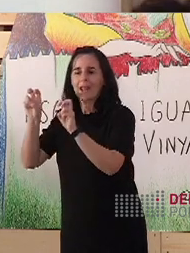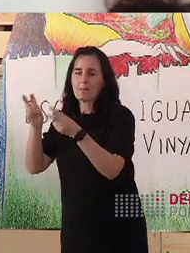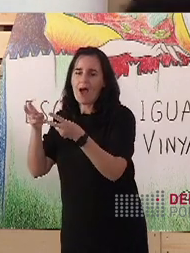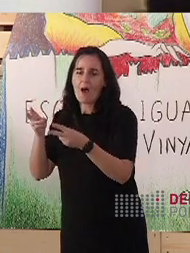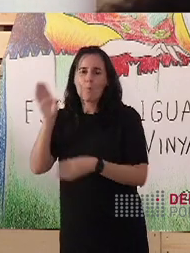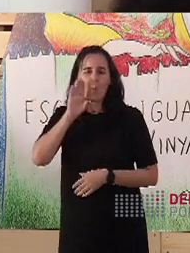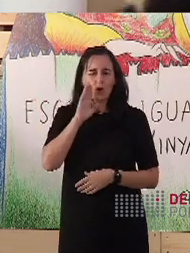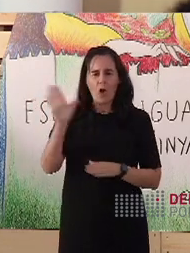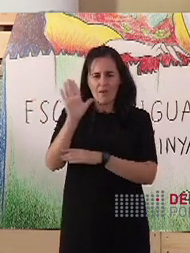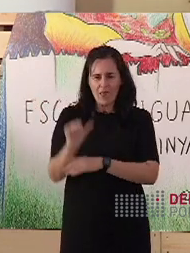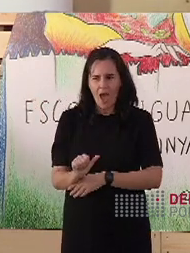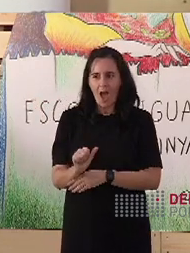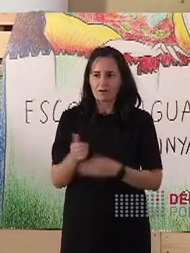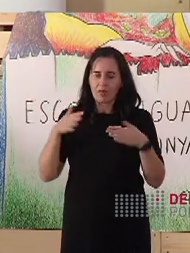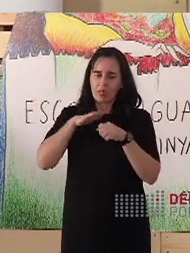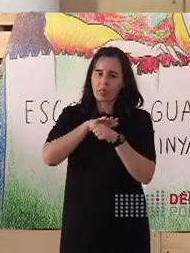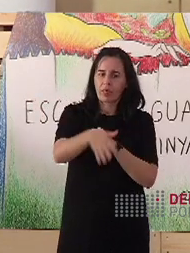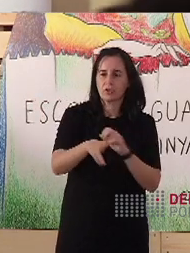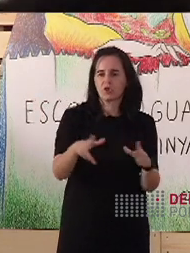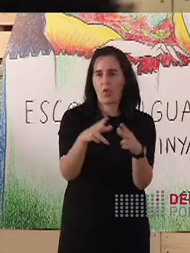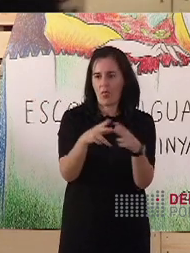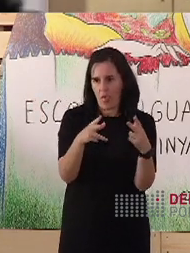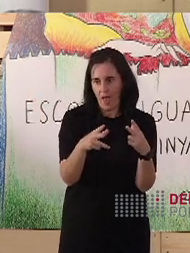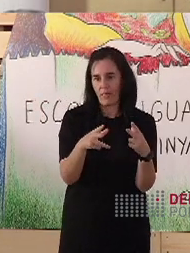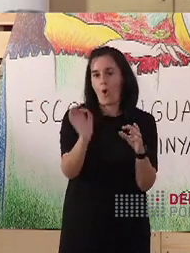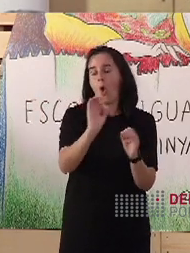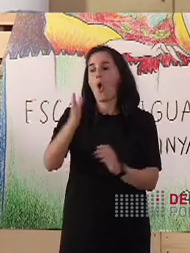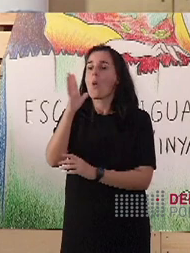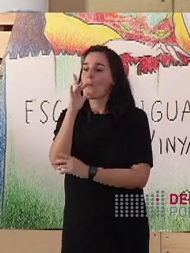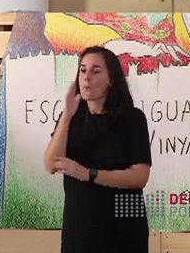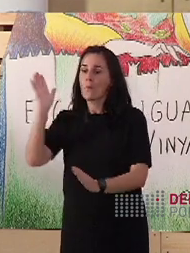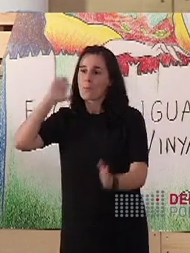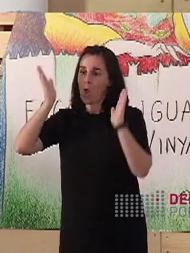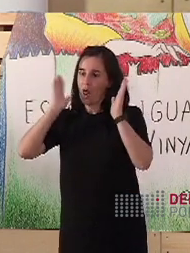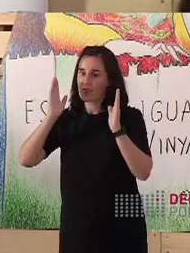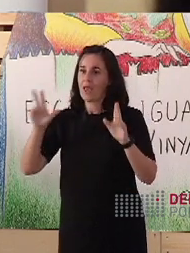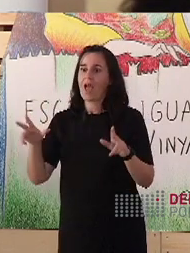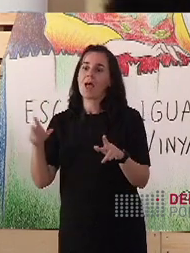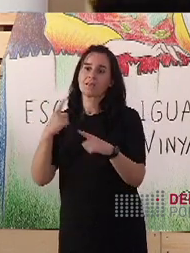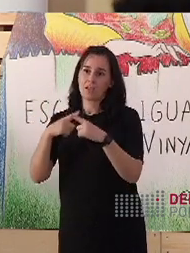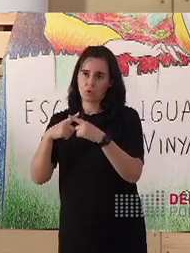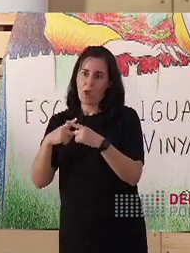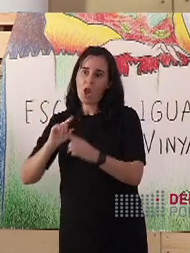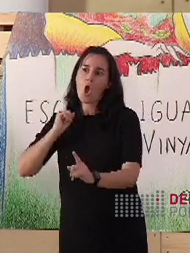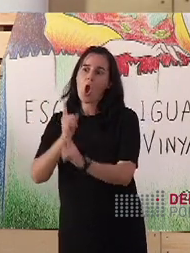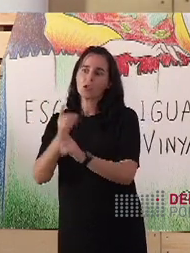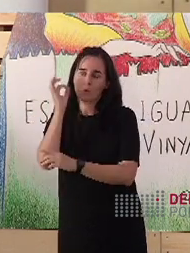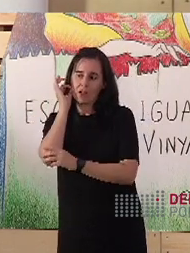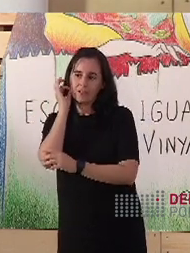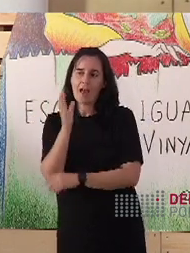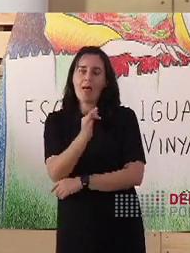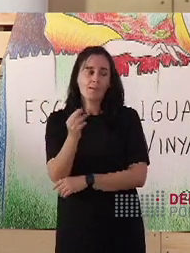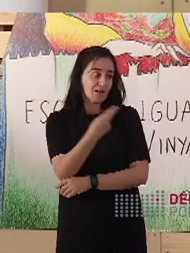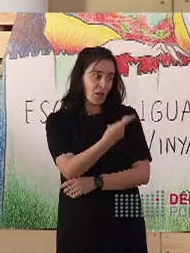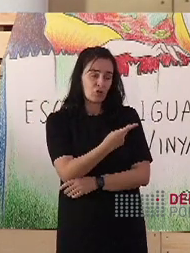nosa sexualidade para mal, ou tamén na violencia sexual que se exerce contra as mulleres. Ademais, publicaron un libro que é